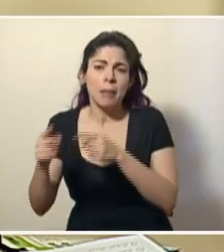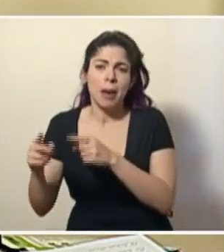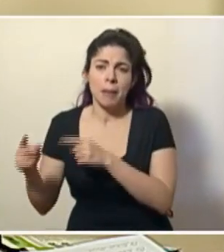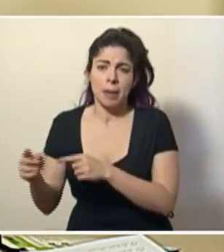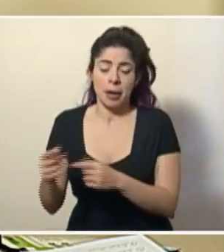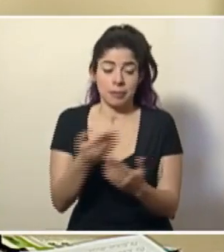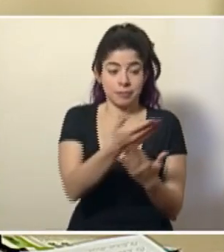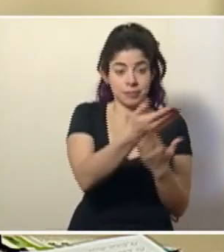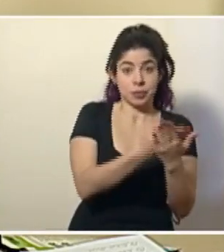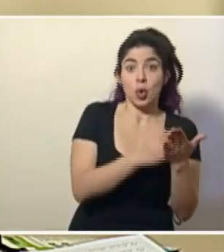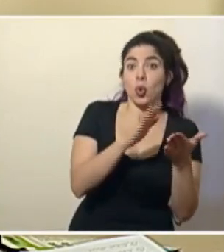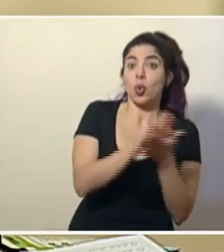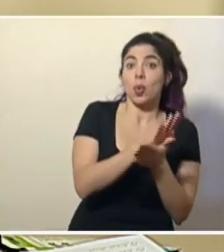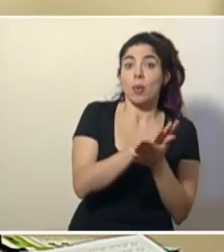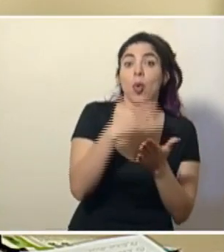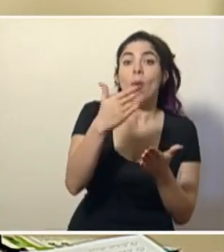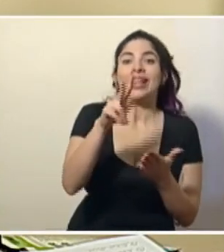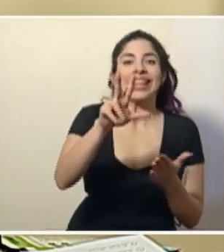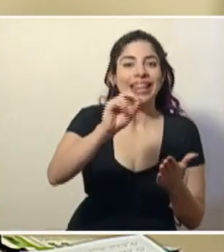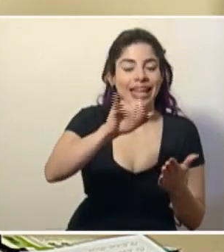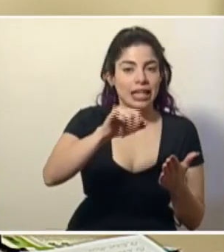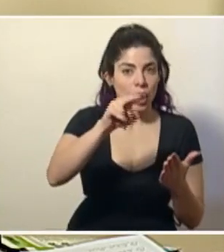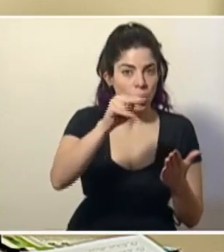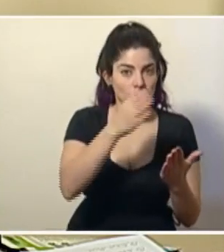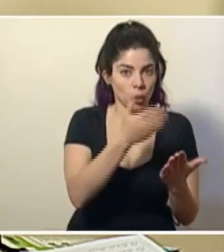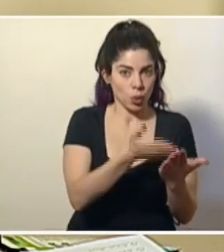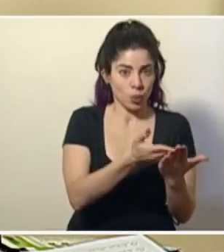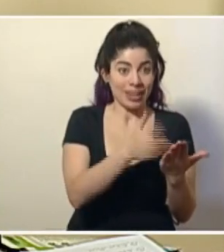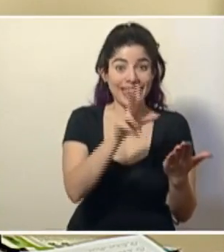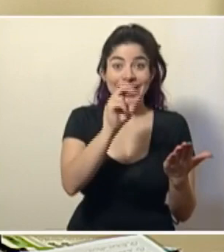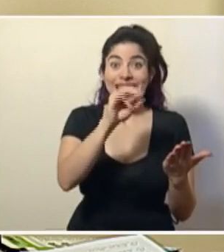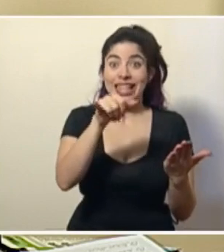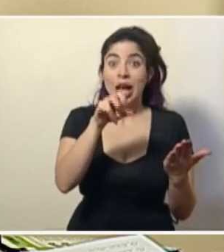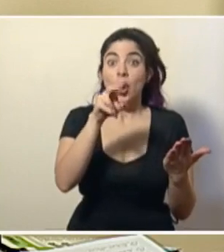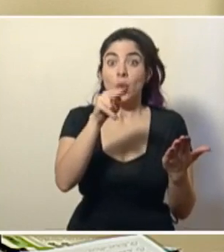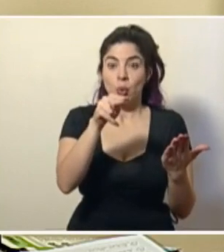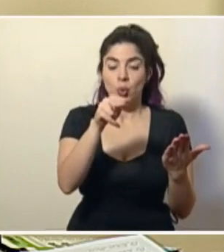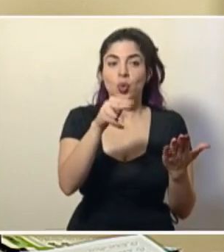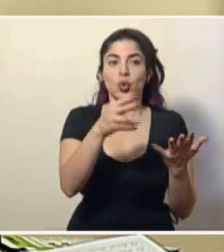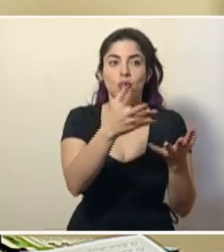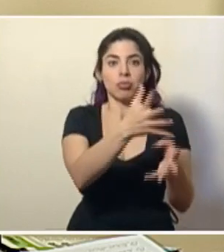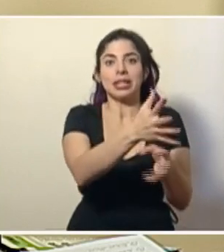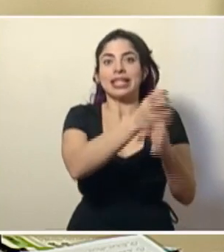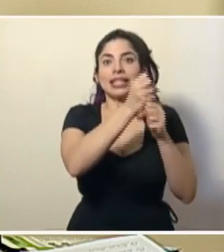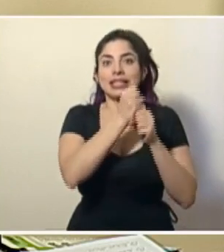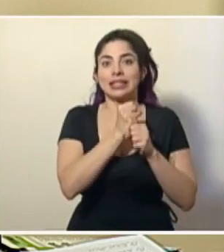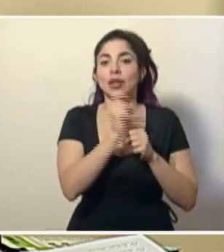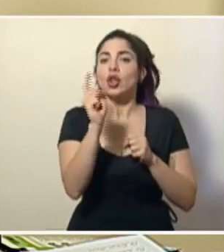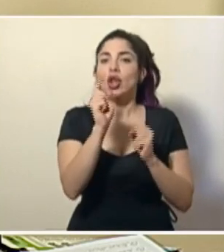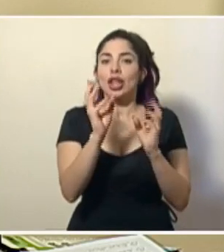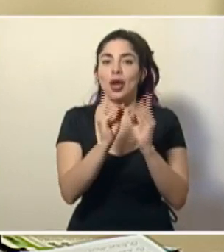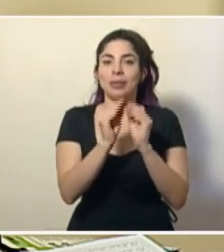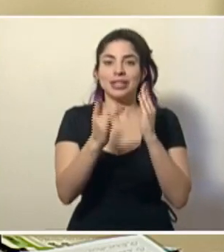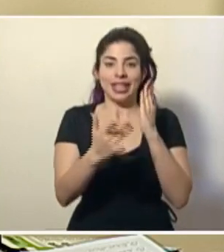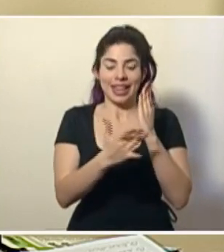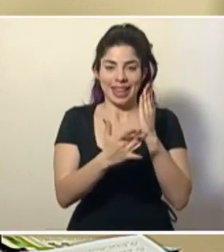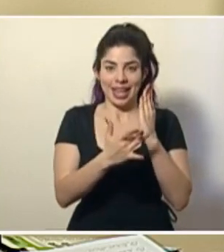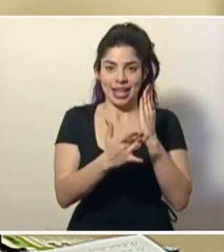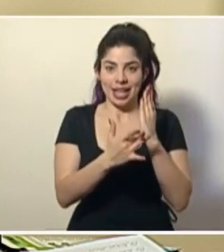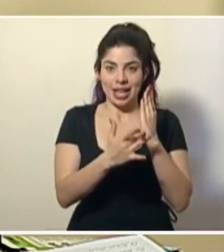un documento del 30 de junio. El 30 de junio se recibe en la comisión